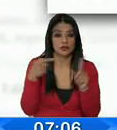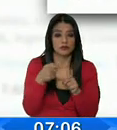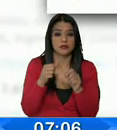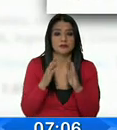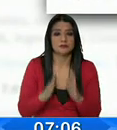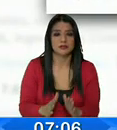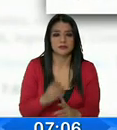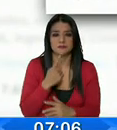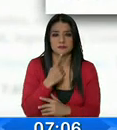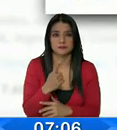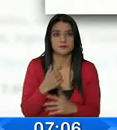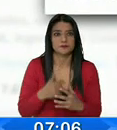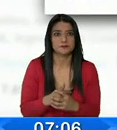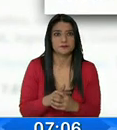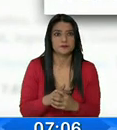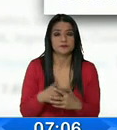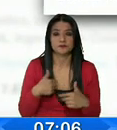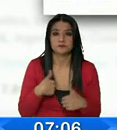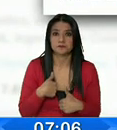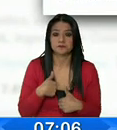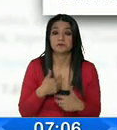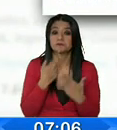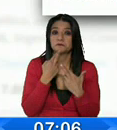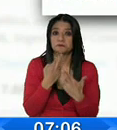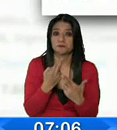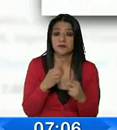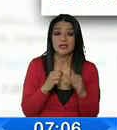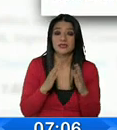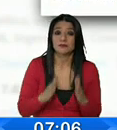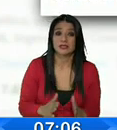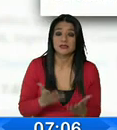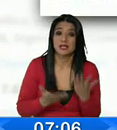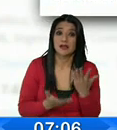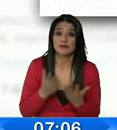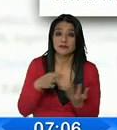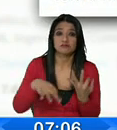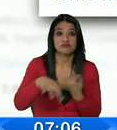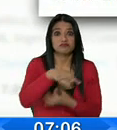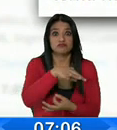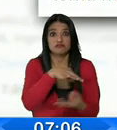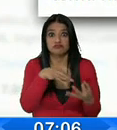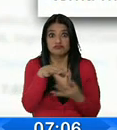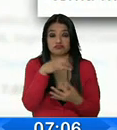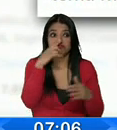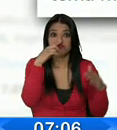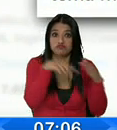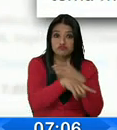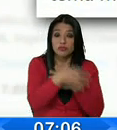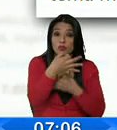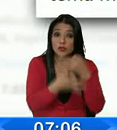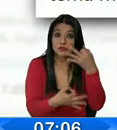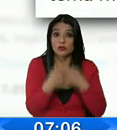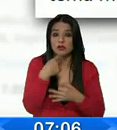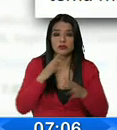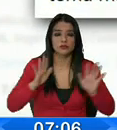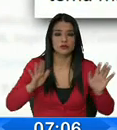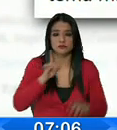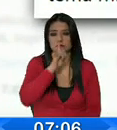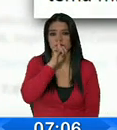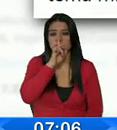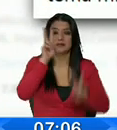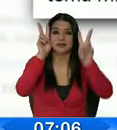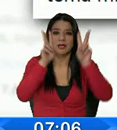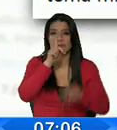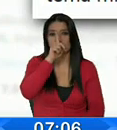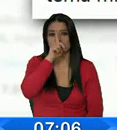menciona: dado que cualquier pronunciamiento en mi calidad de legislador podría malinterpretarse como una injerencia en la justicia, no me referiré más al tema